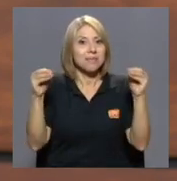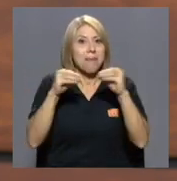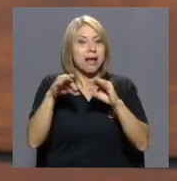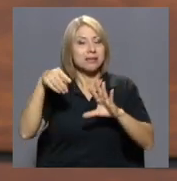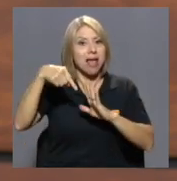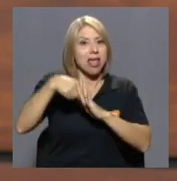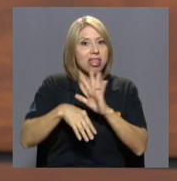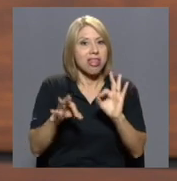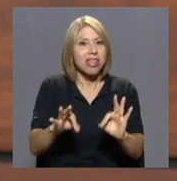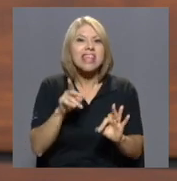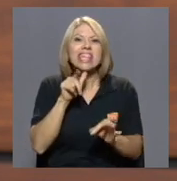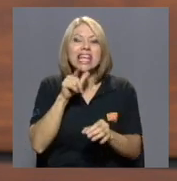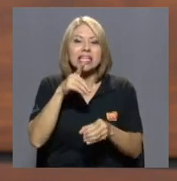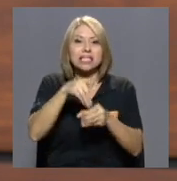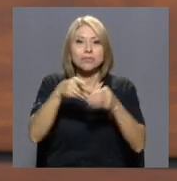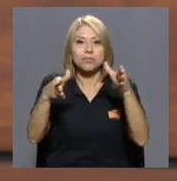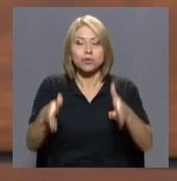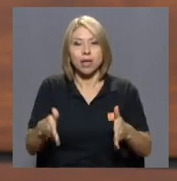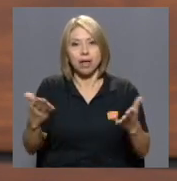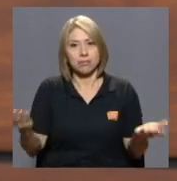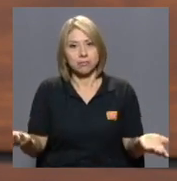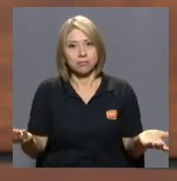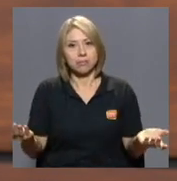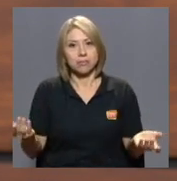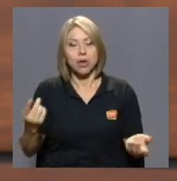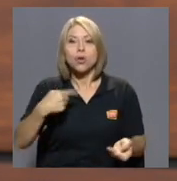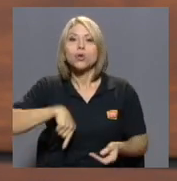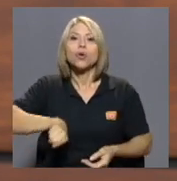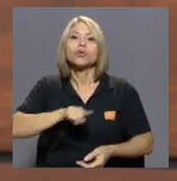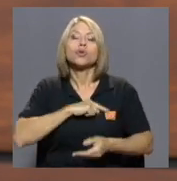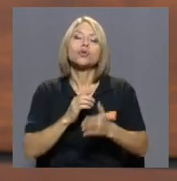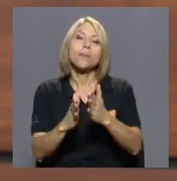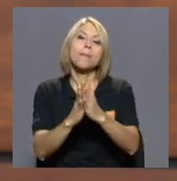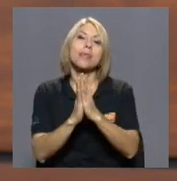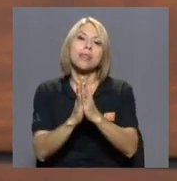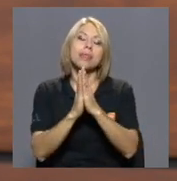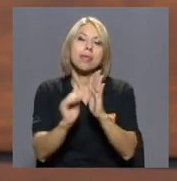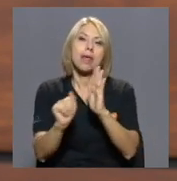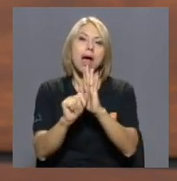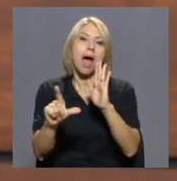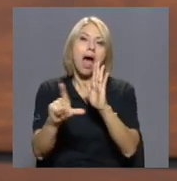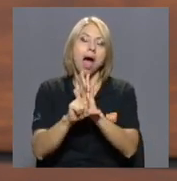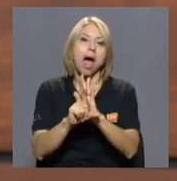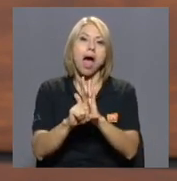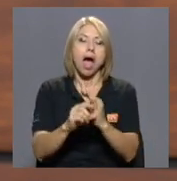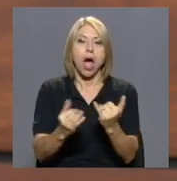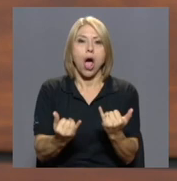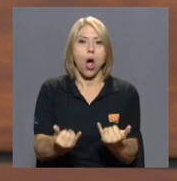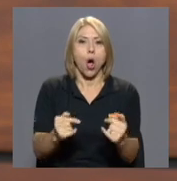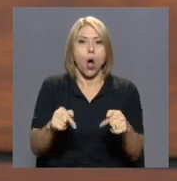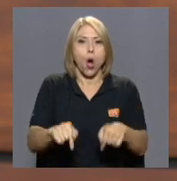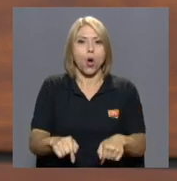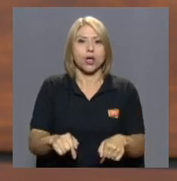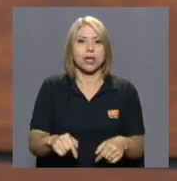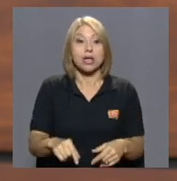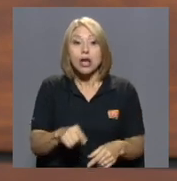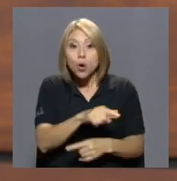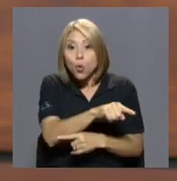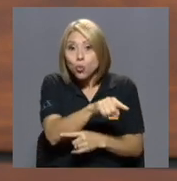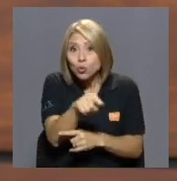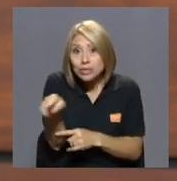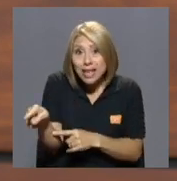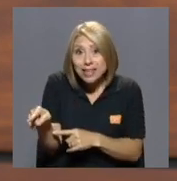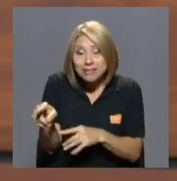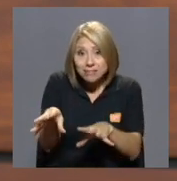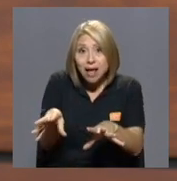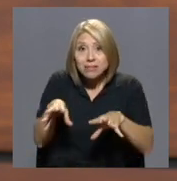entonces, pues lo que le estamos pidiendo uh-huh. al Congreso hoy es, mire, acojan para discusión el